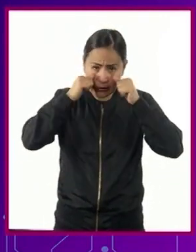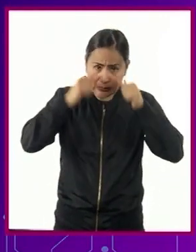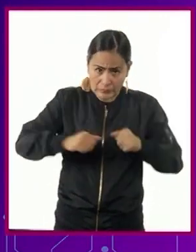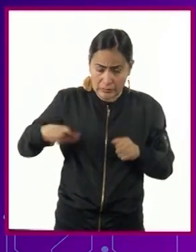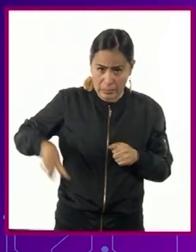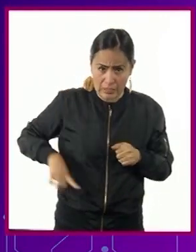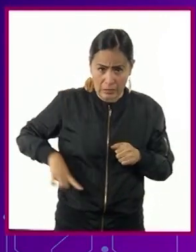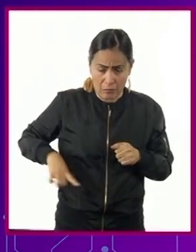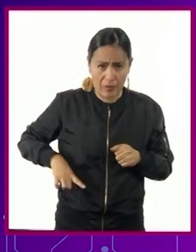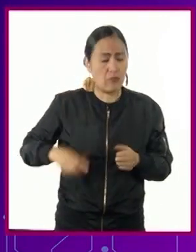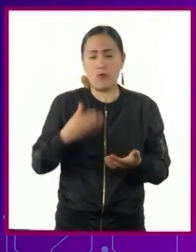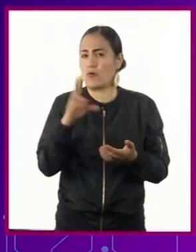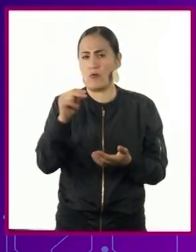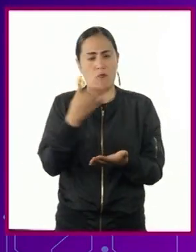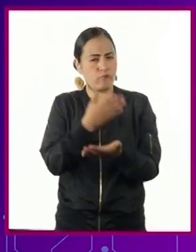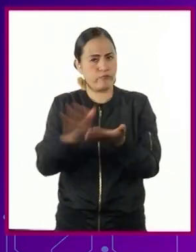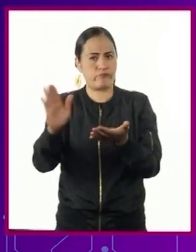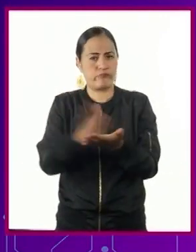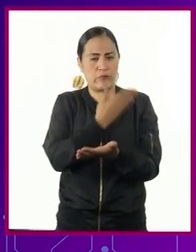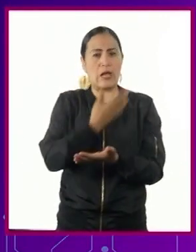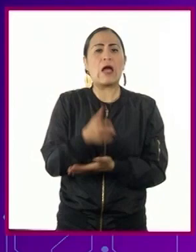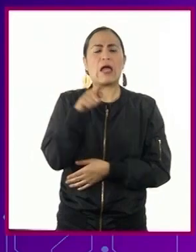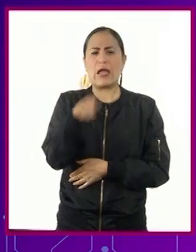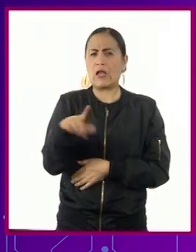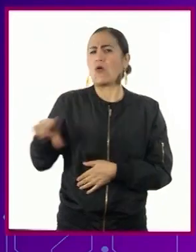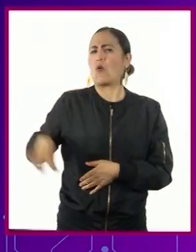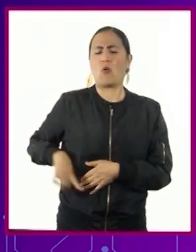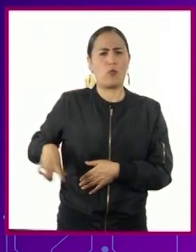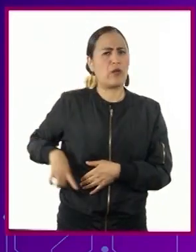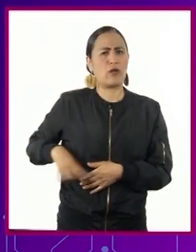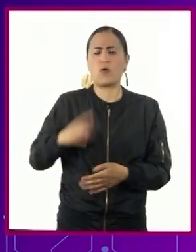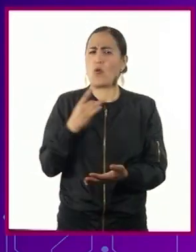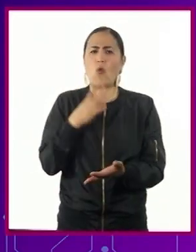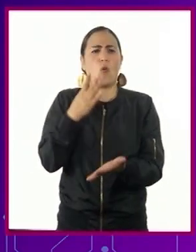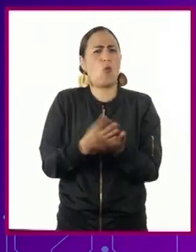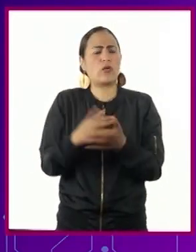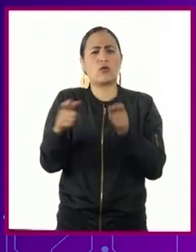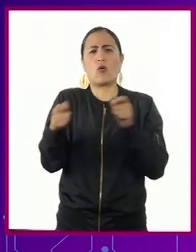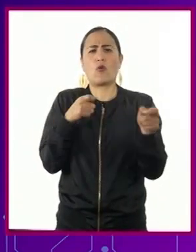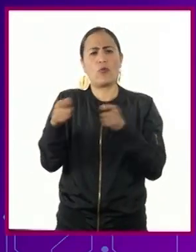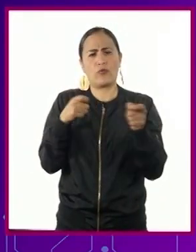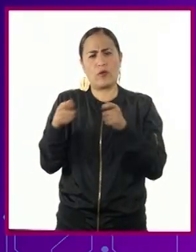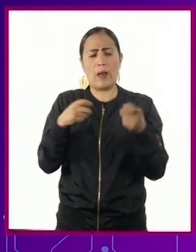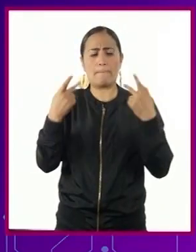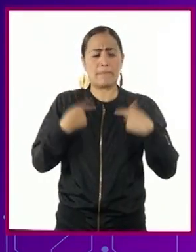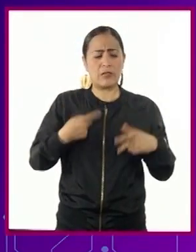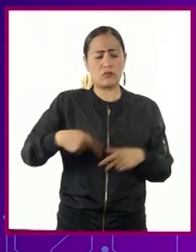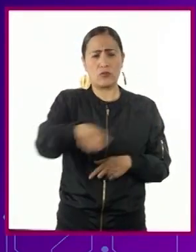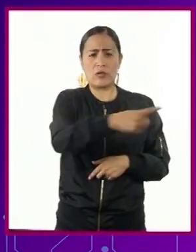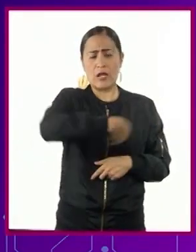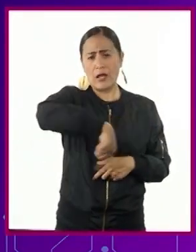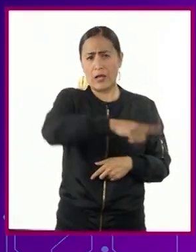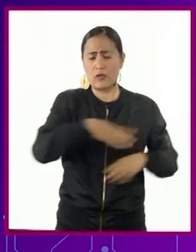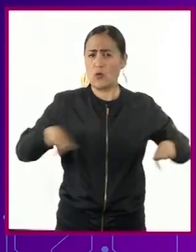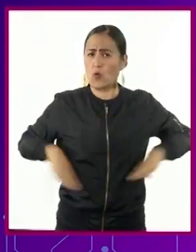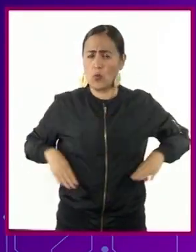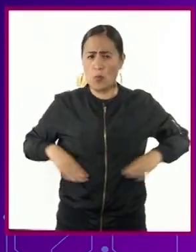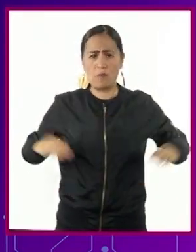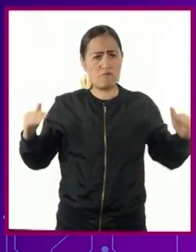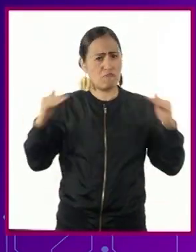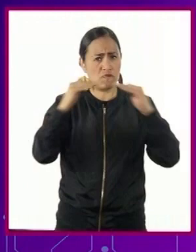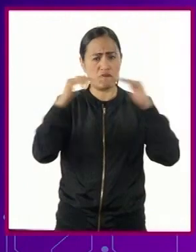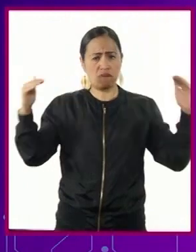civil. Así, el Estado se erigía como garante de la paz pública entre unos ciudadanos caracterizados por la igualdad